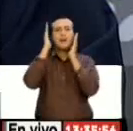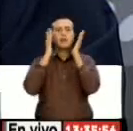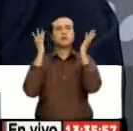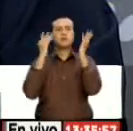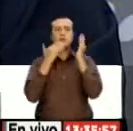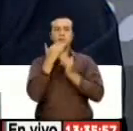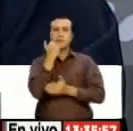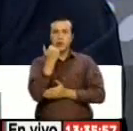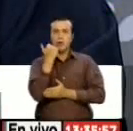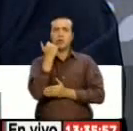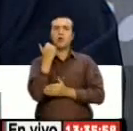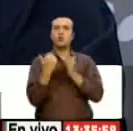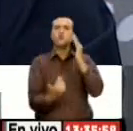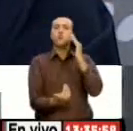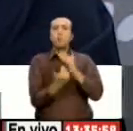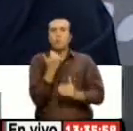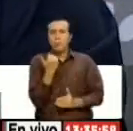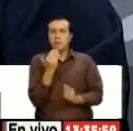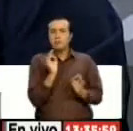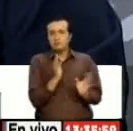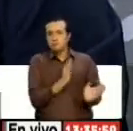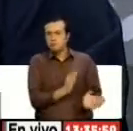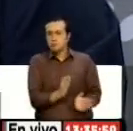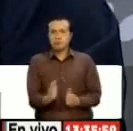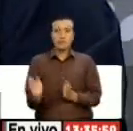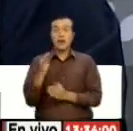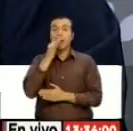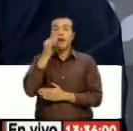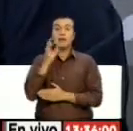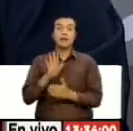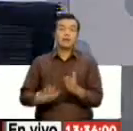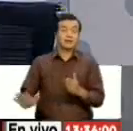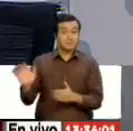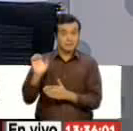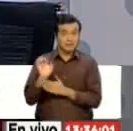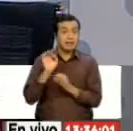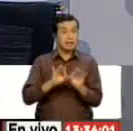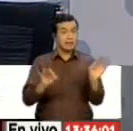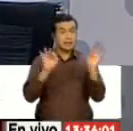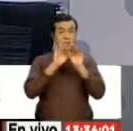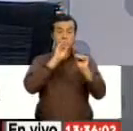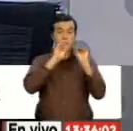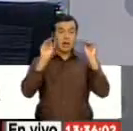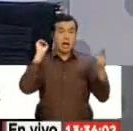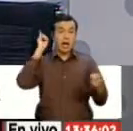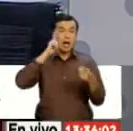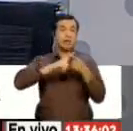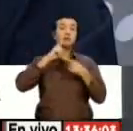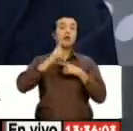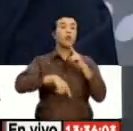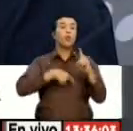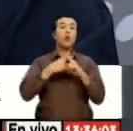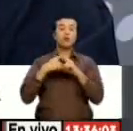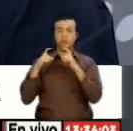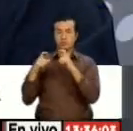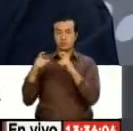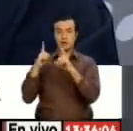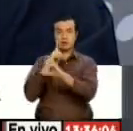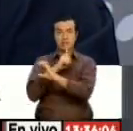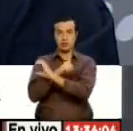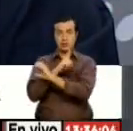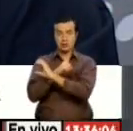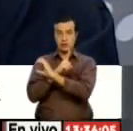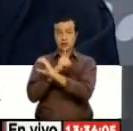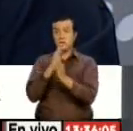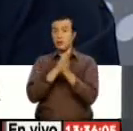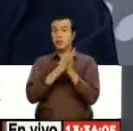mejor barénum, mucho más aterrizable en la realidad ecuatoriana. Entonces es muy importante aclarar hasta cuándo tendría validez este carnet. El carnet de discapacidad